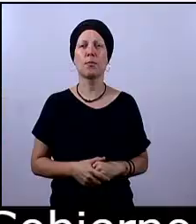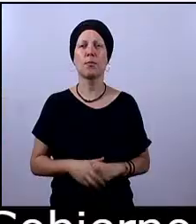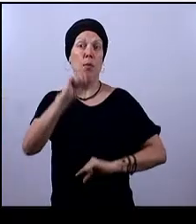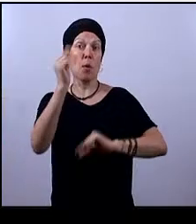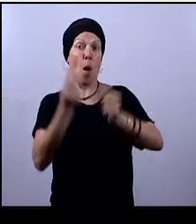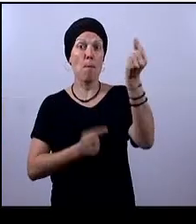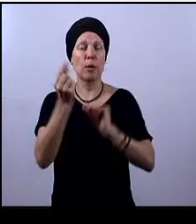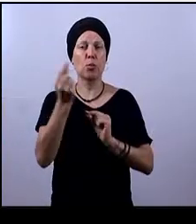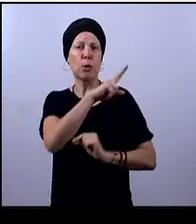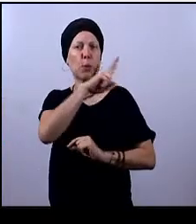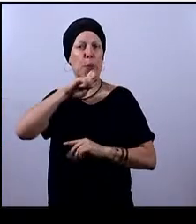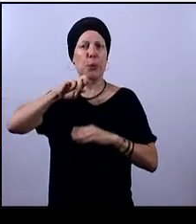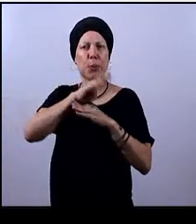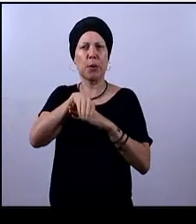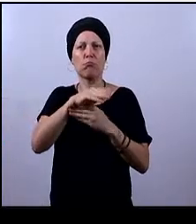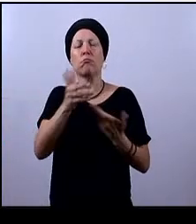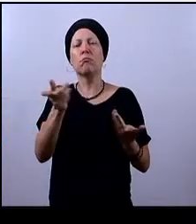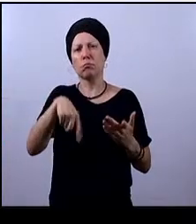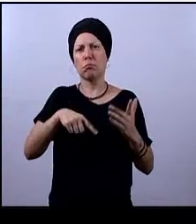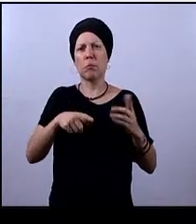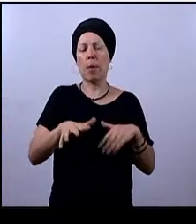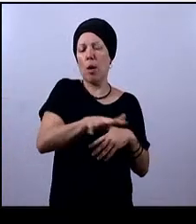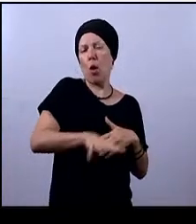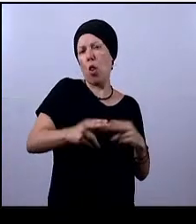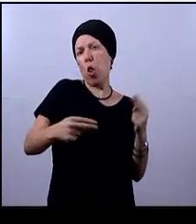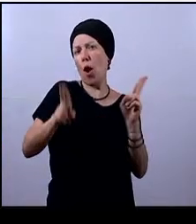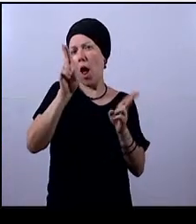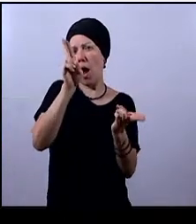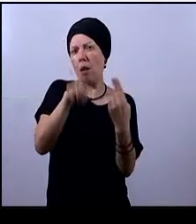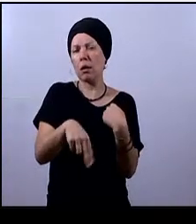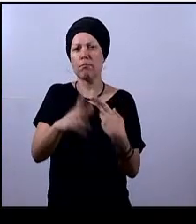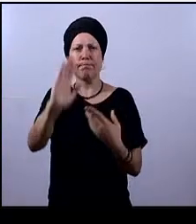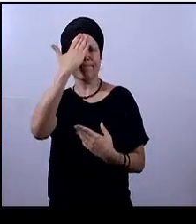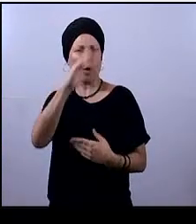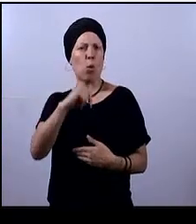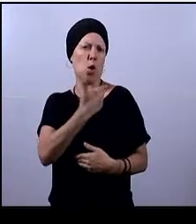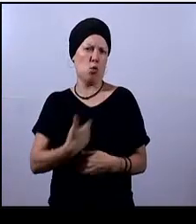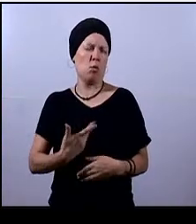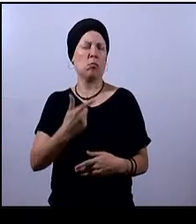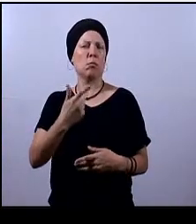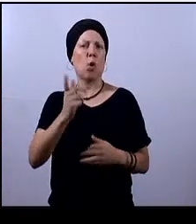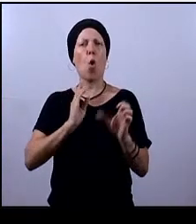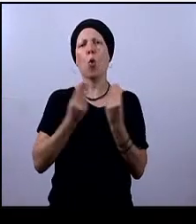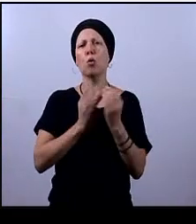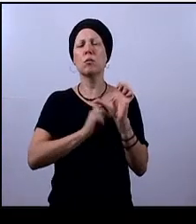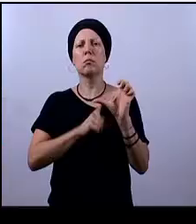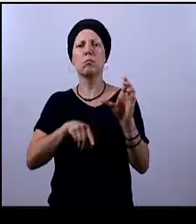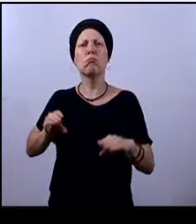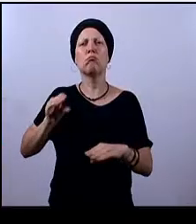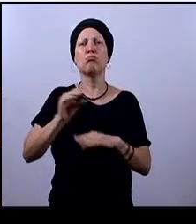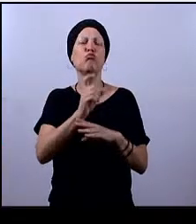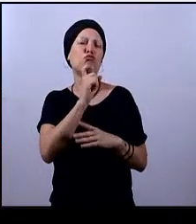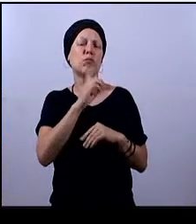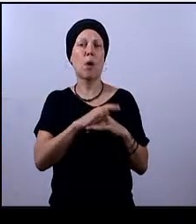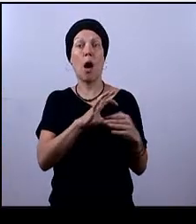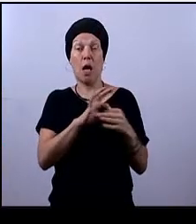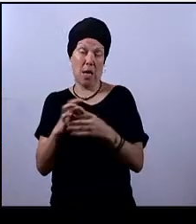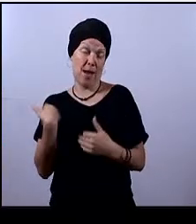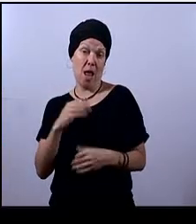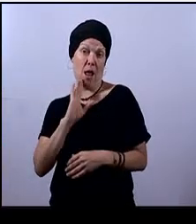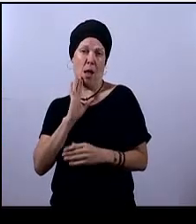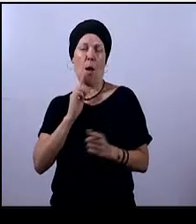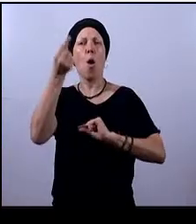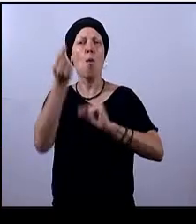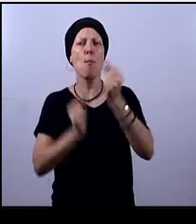presupuesto de conservación, tanto del tramo de carretera titularidad de la Junta, se va a sufragar a través, como digo, de